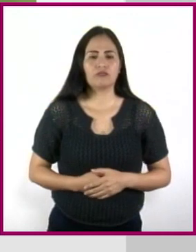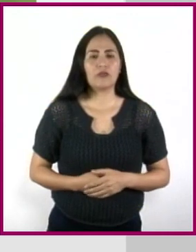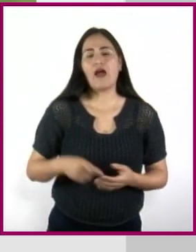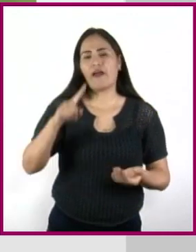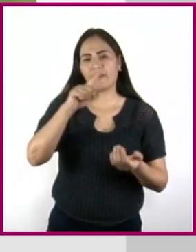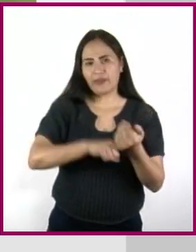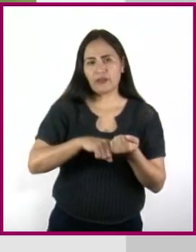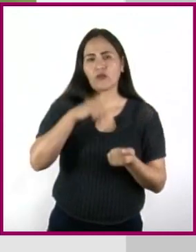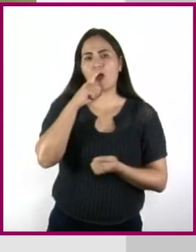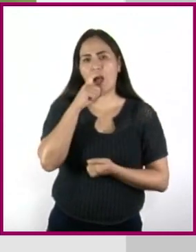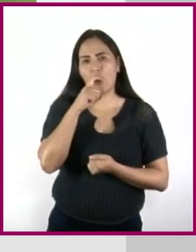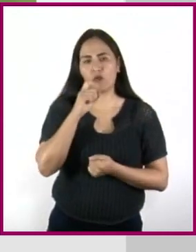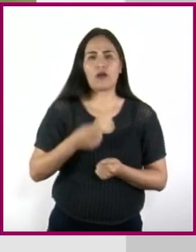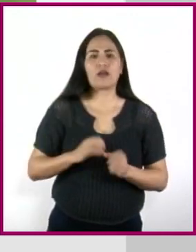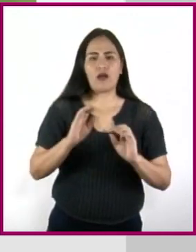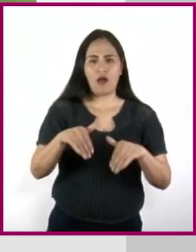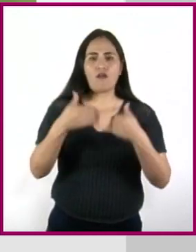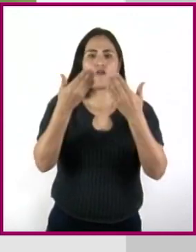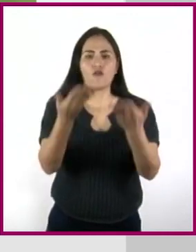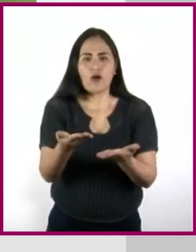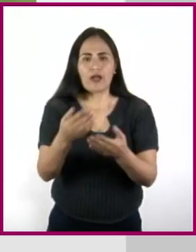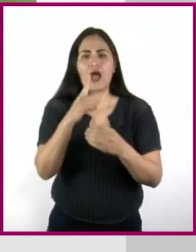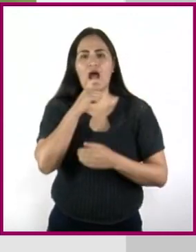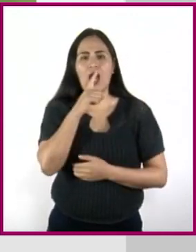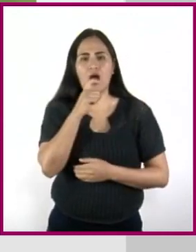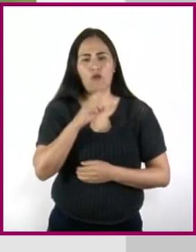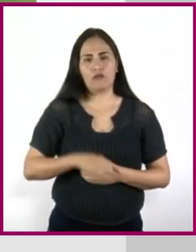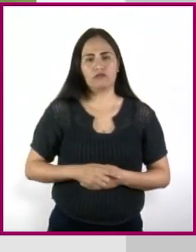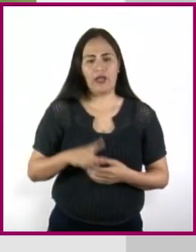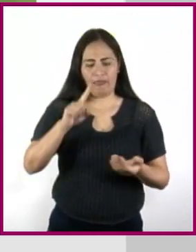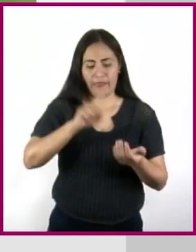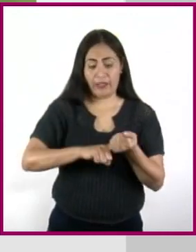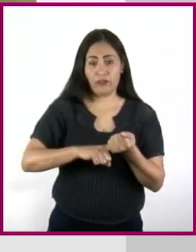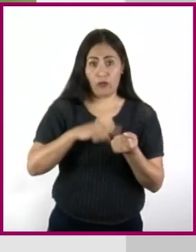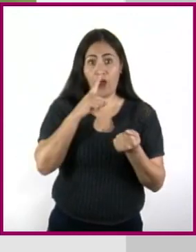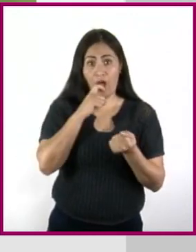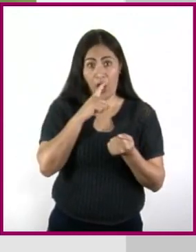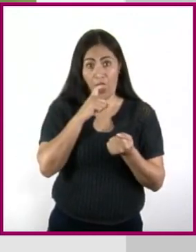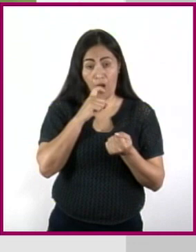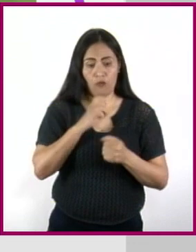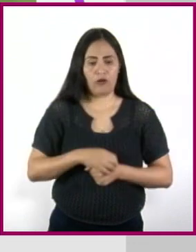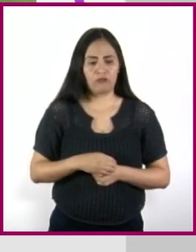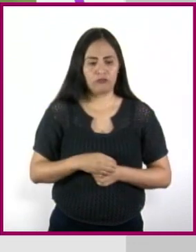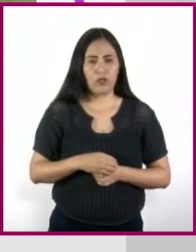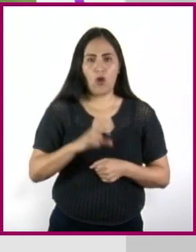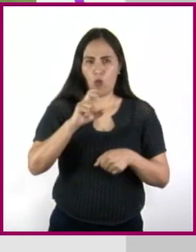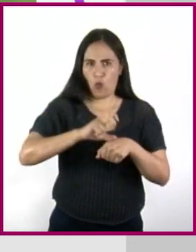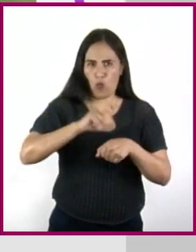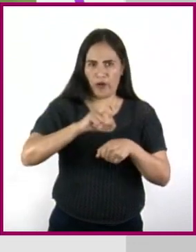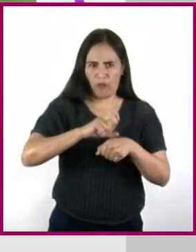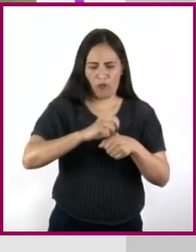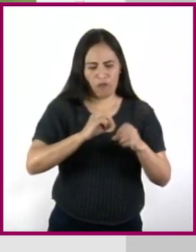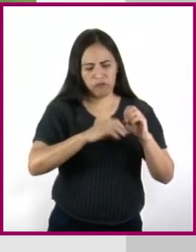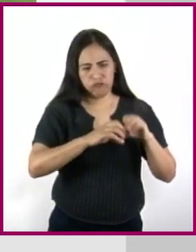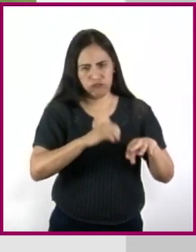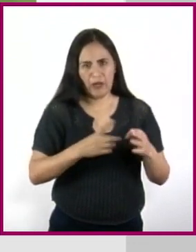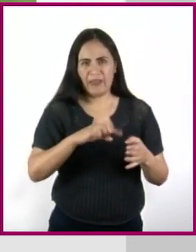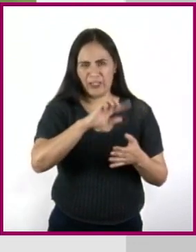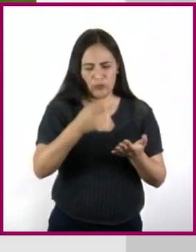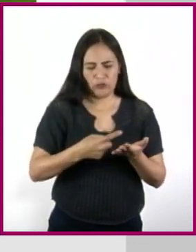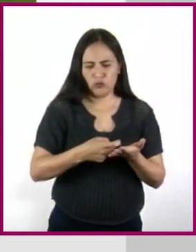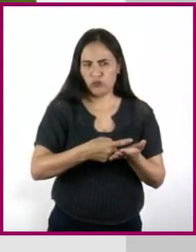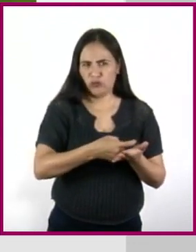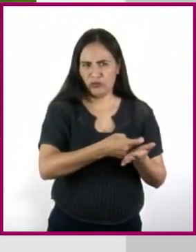agua y otra parte fuera del agua. Dentro del agua es donde el mosquito deja los huevecillos, se convierte en larva y todo